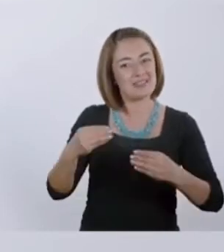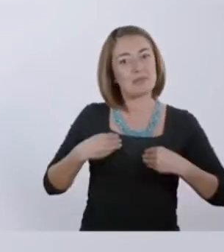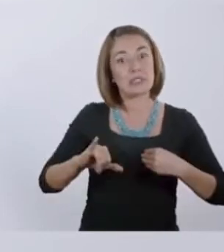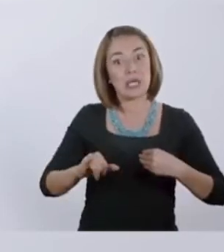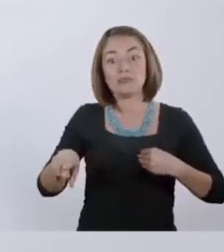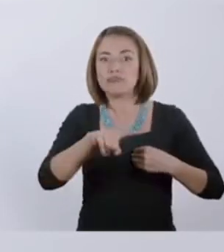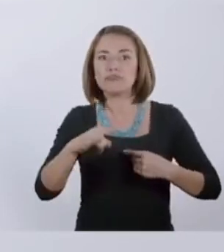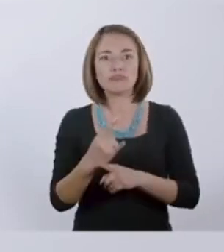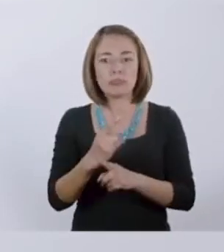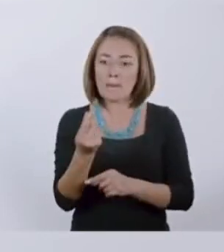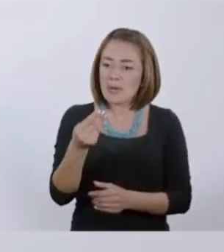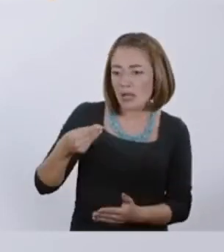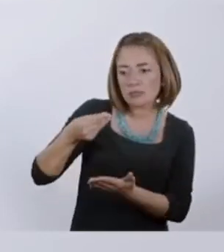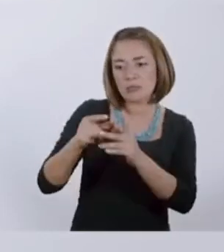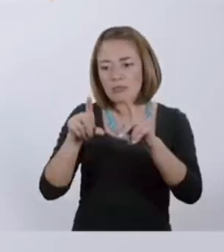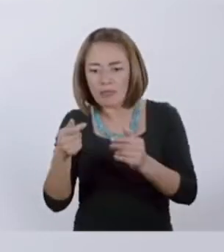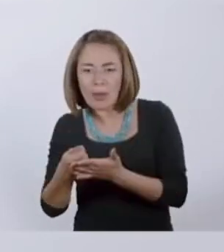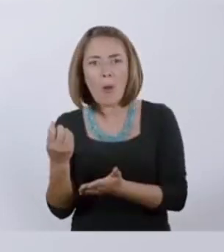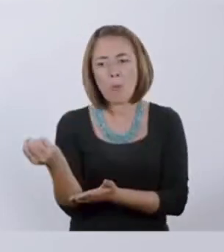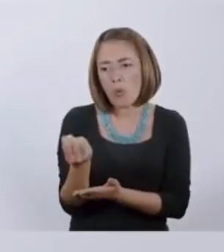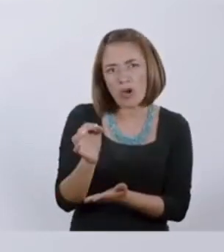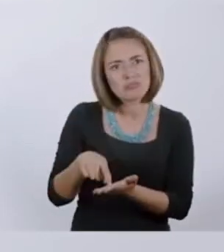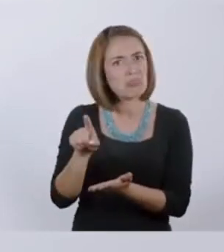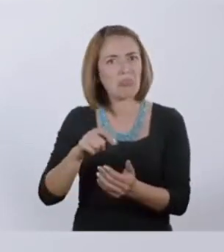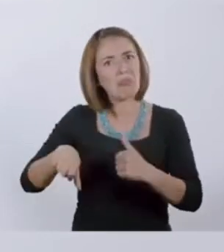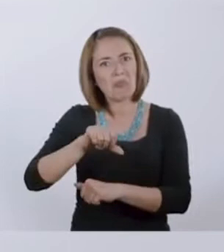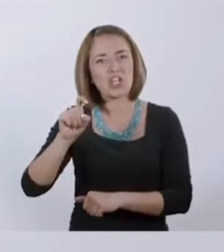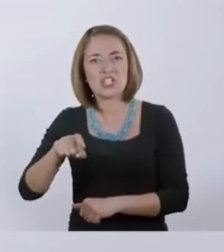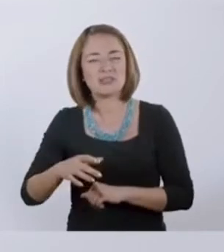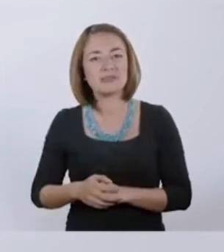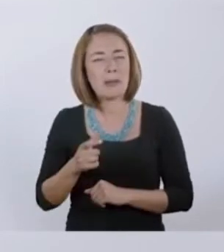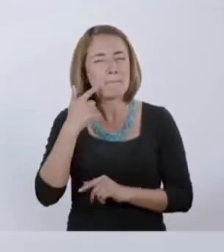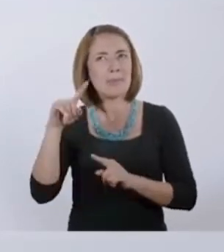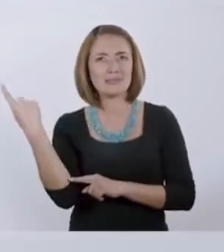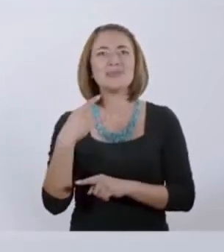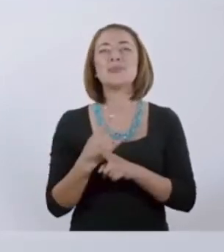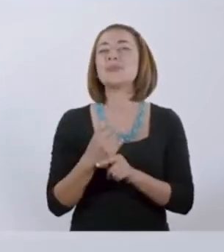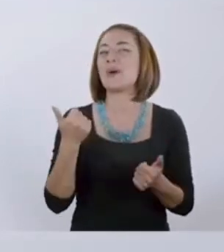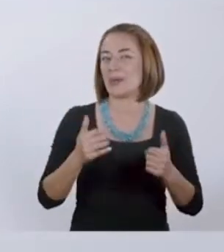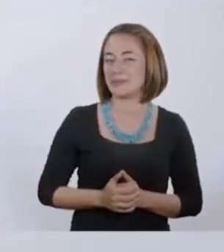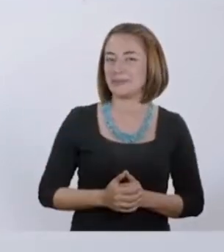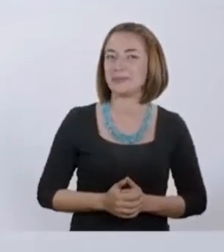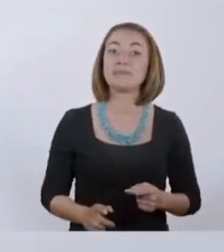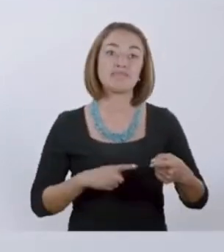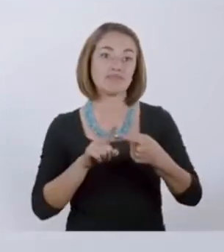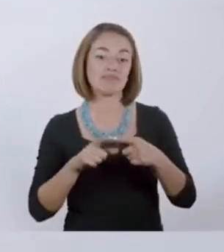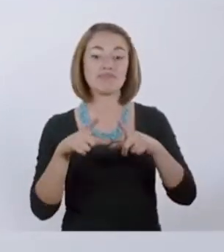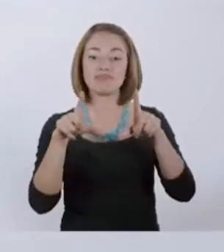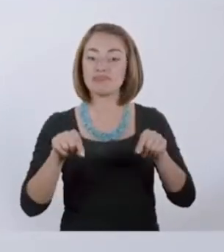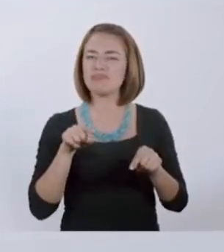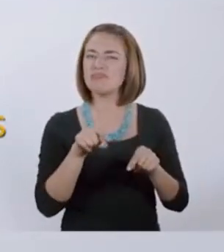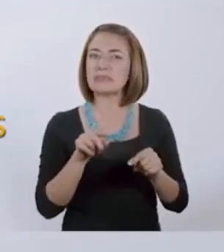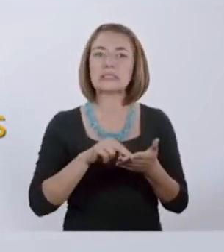servicios adquiridos sin la utilización de dinero en efectivo, como billetes o monedas. Los más destacados son los